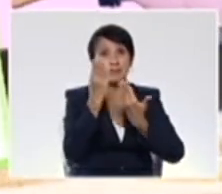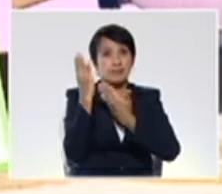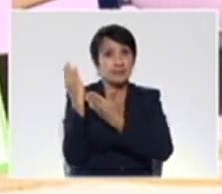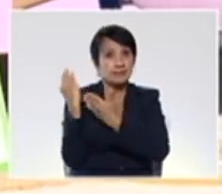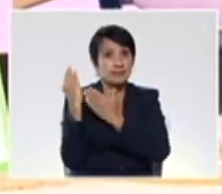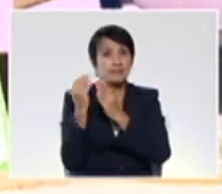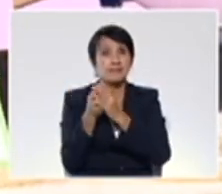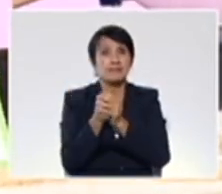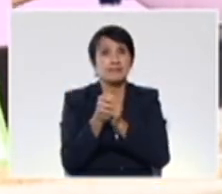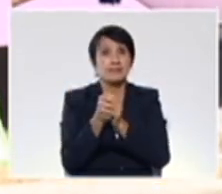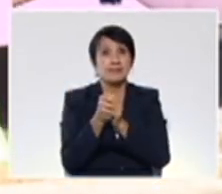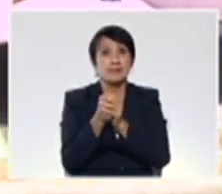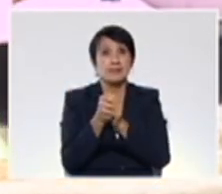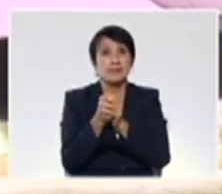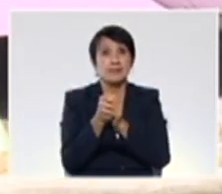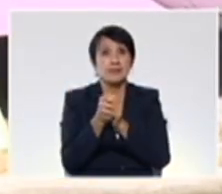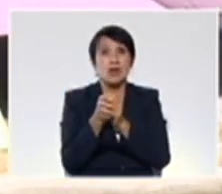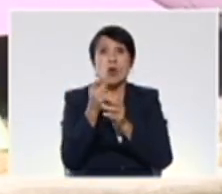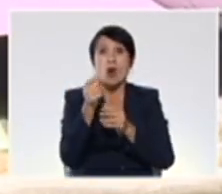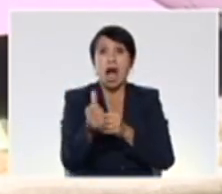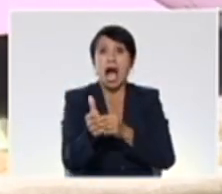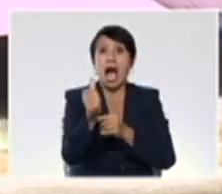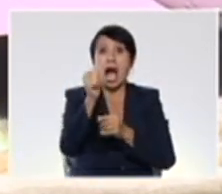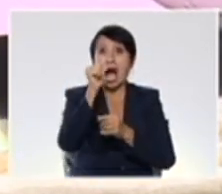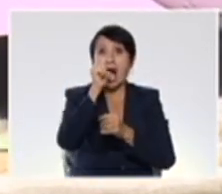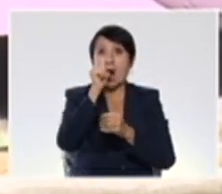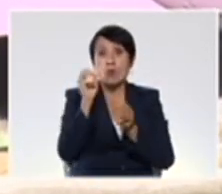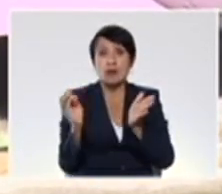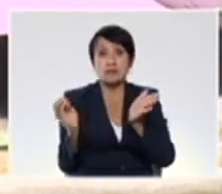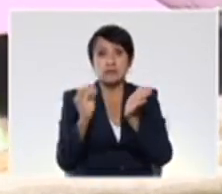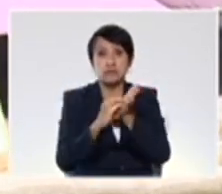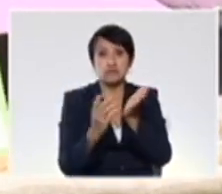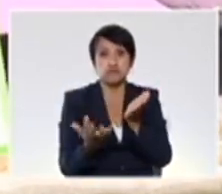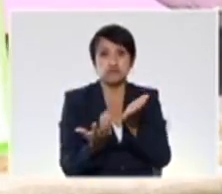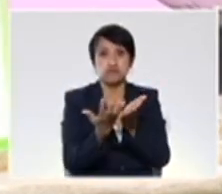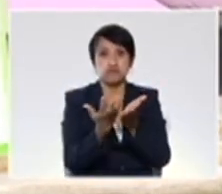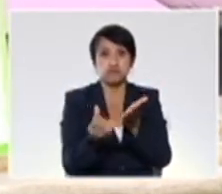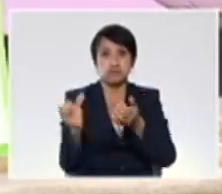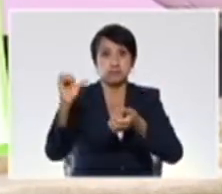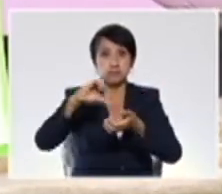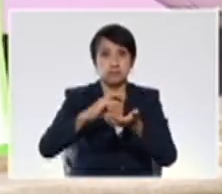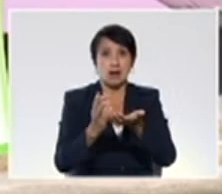y con un poco de agua